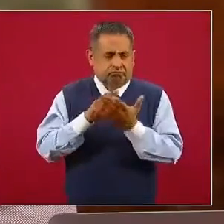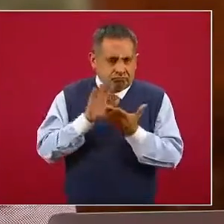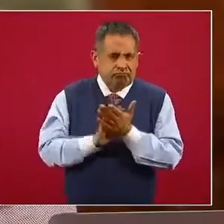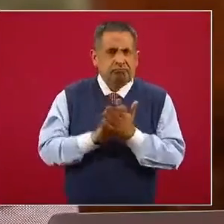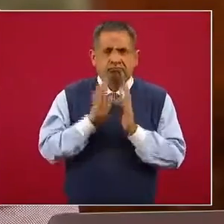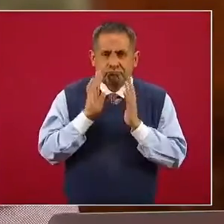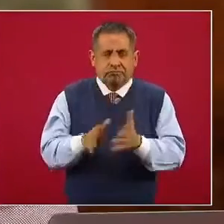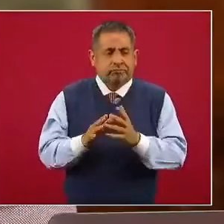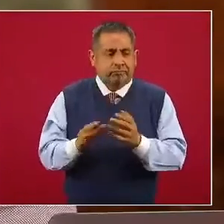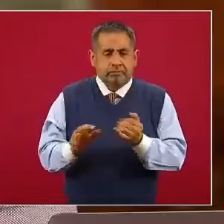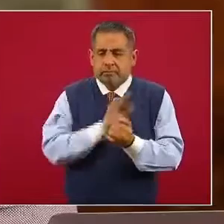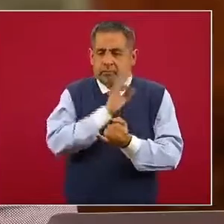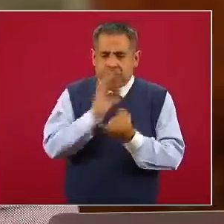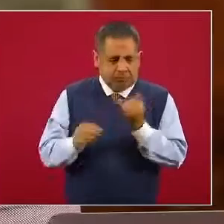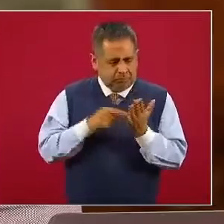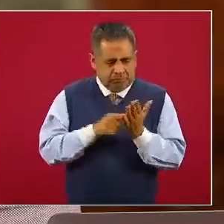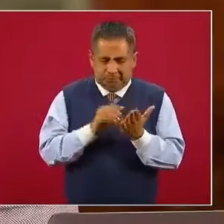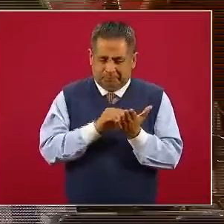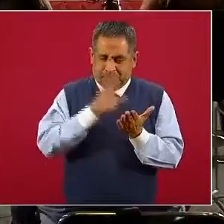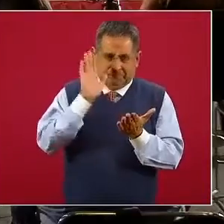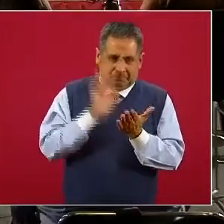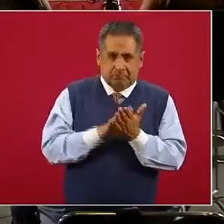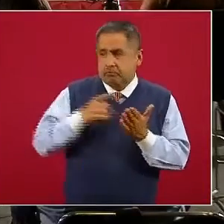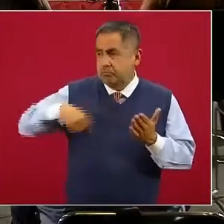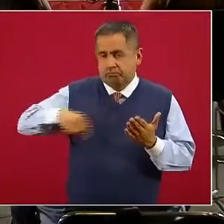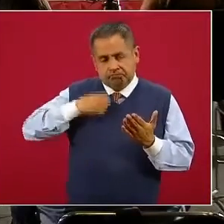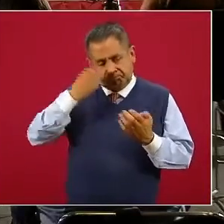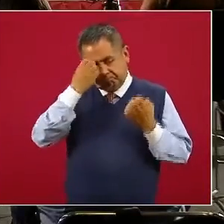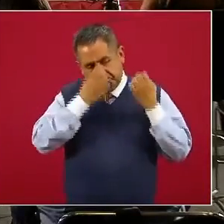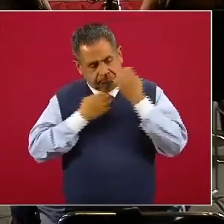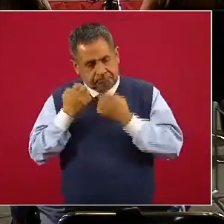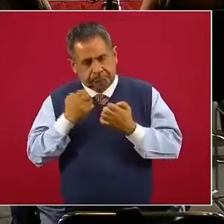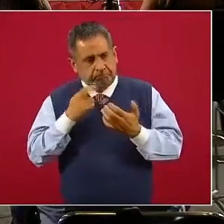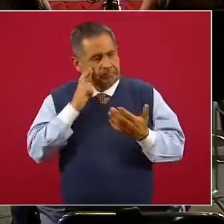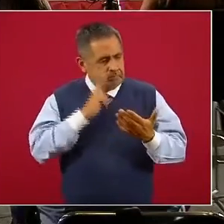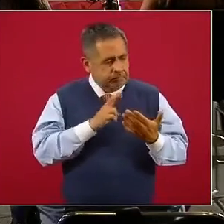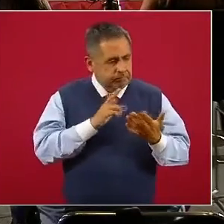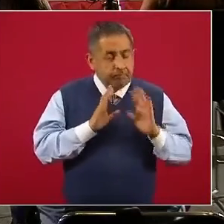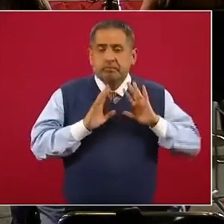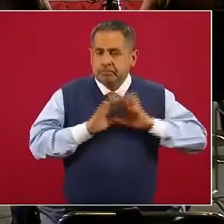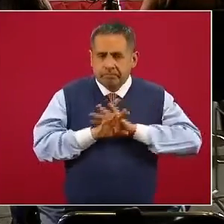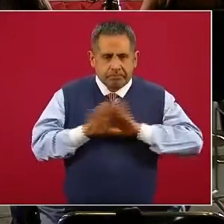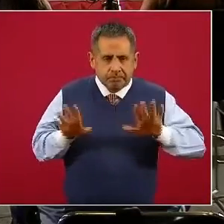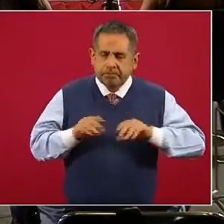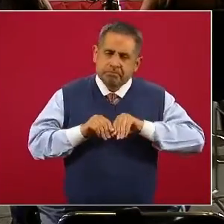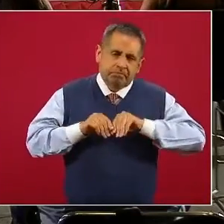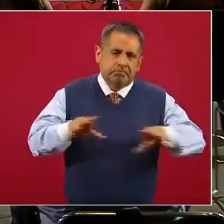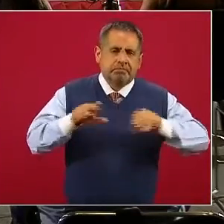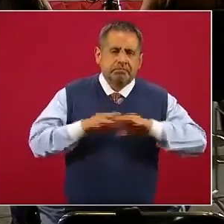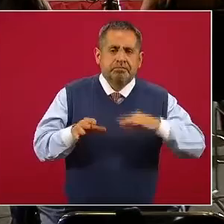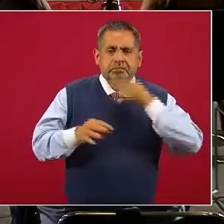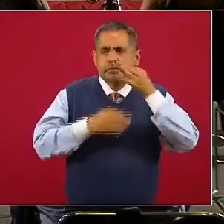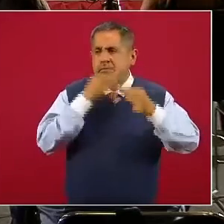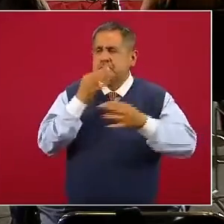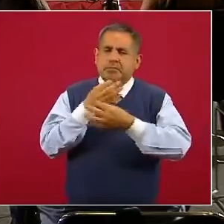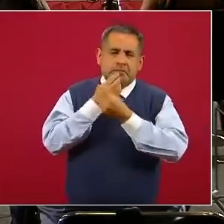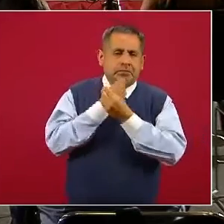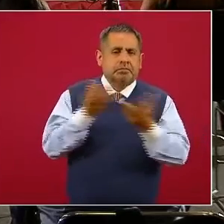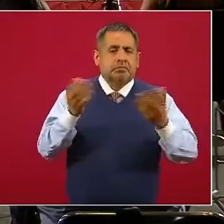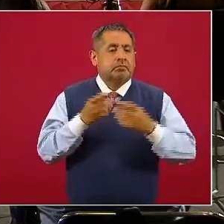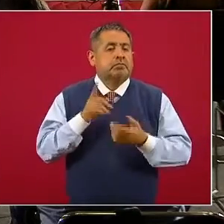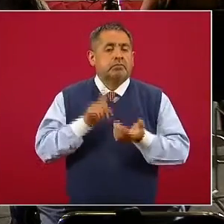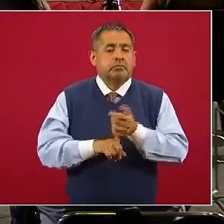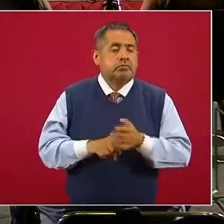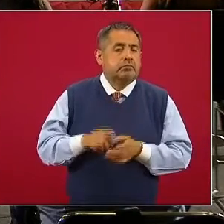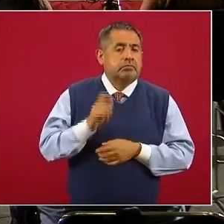que es la última versión, la que revisamos nosotros en Promoción de la Salud en la Subsecretaría, para poderla publicar en la